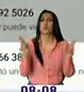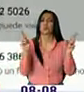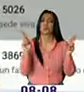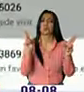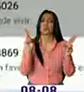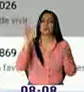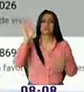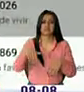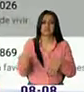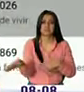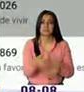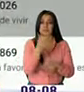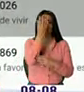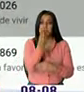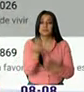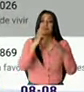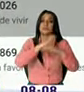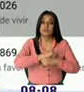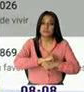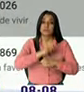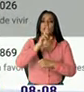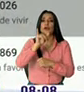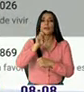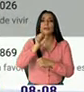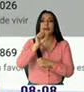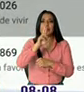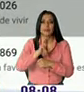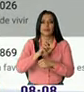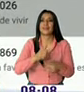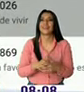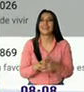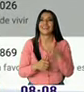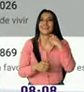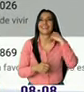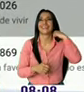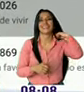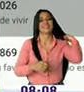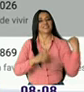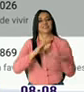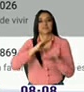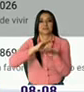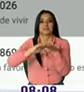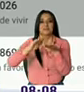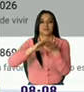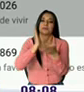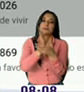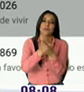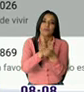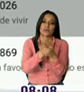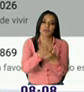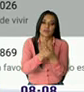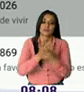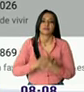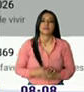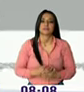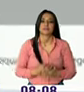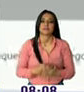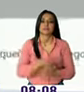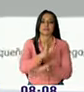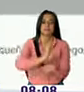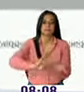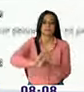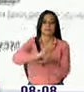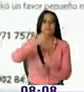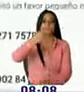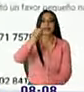buenas noches, don Roberto. Esa es la canción de Ricardo Arjona, ¿no? Perdón, le molé la molestia. Por favor, en la ciudad de Gatazo, están sin